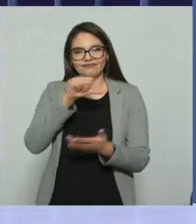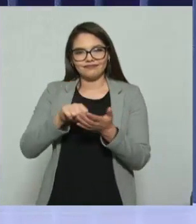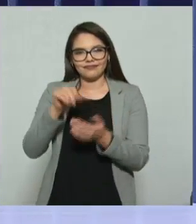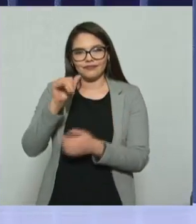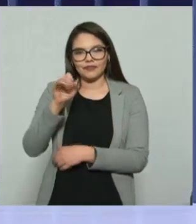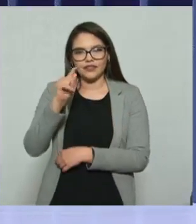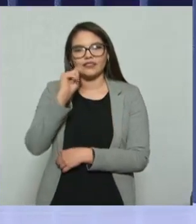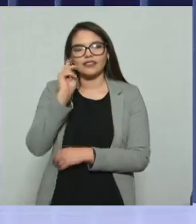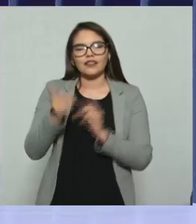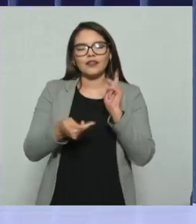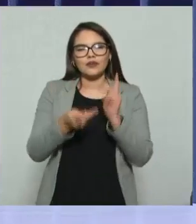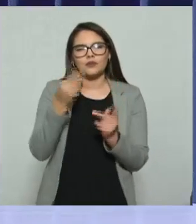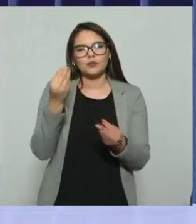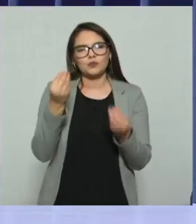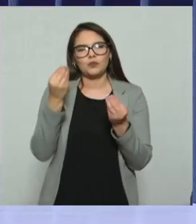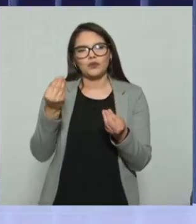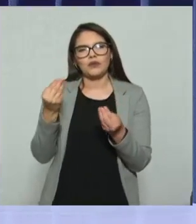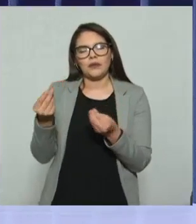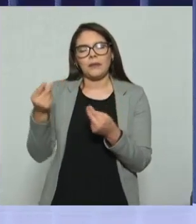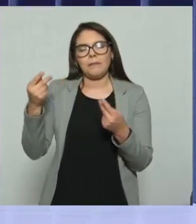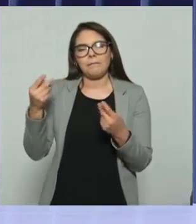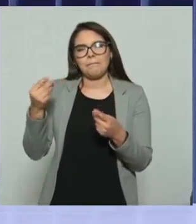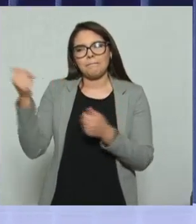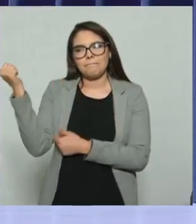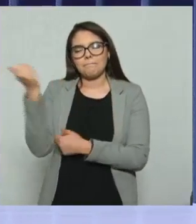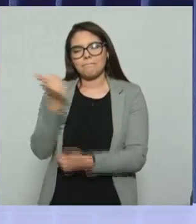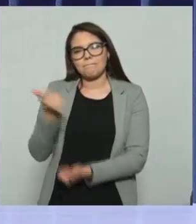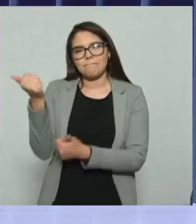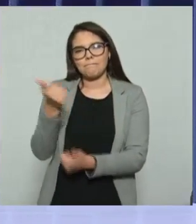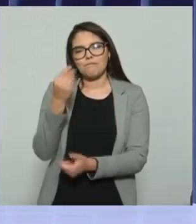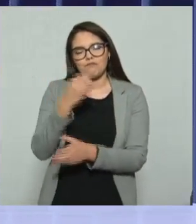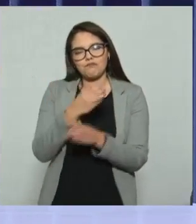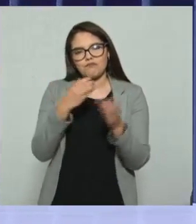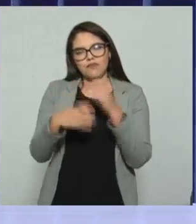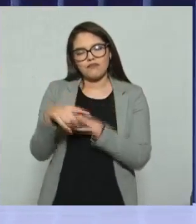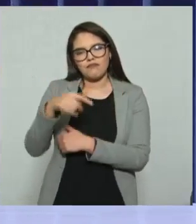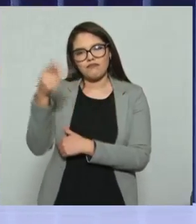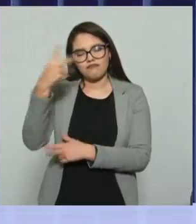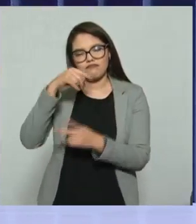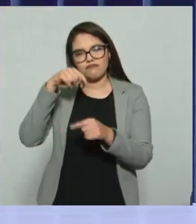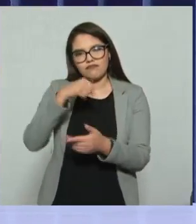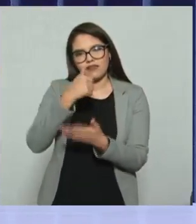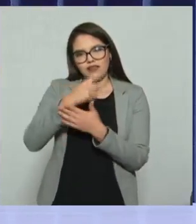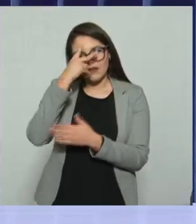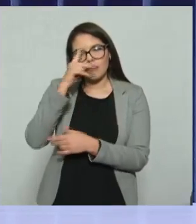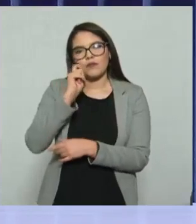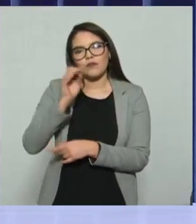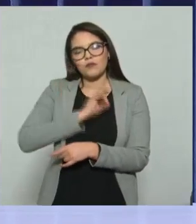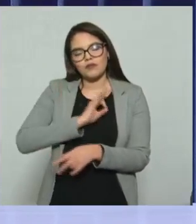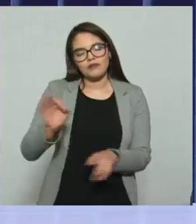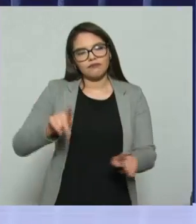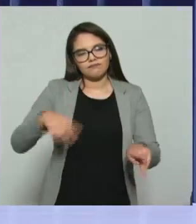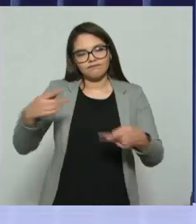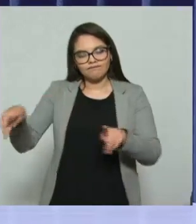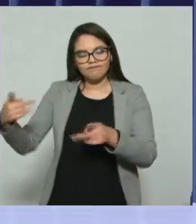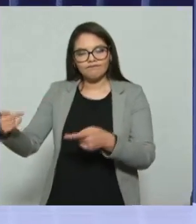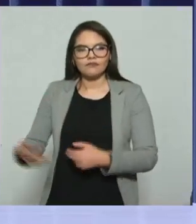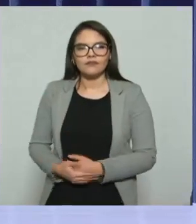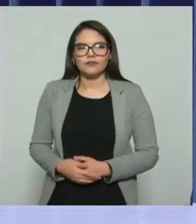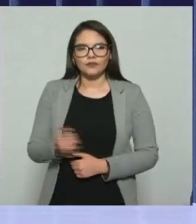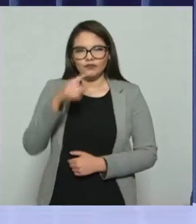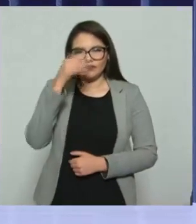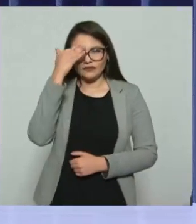de los miles y miles de toneladas que llegan a la ciudad para pues finalmente que sean consumidas por la población, pero usted